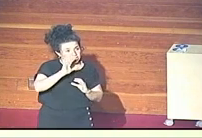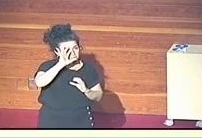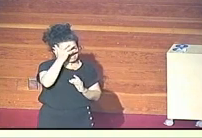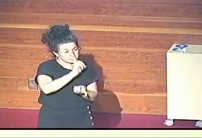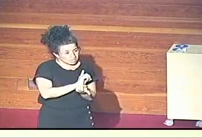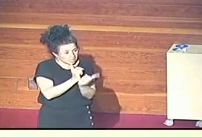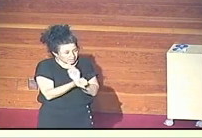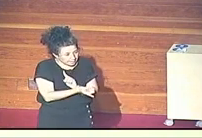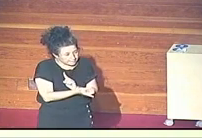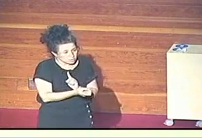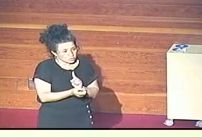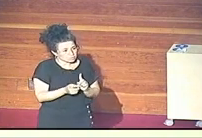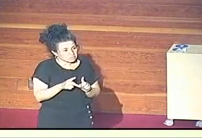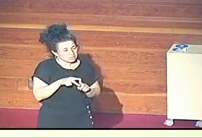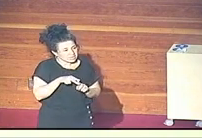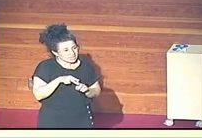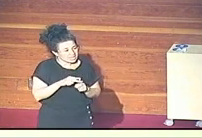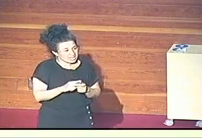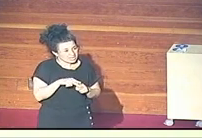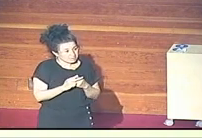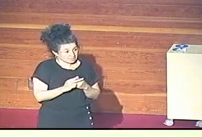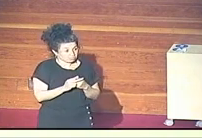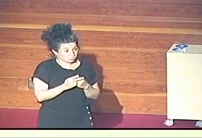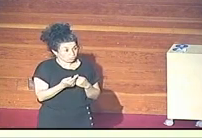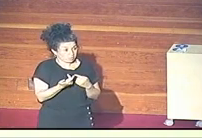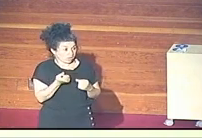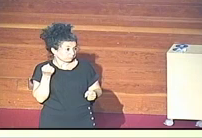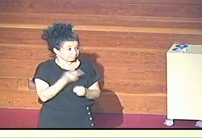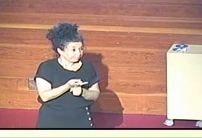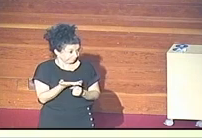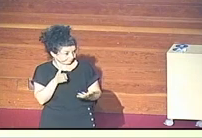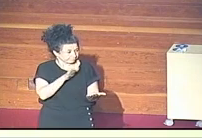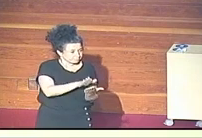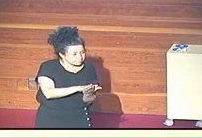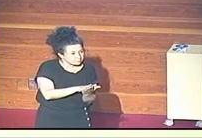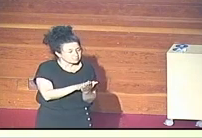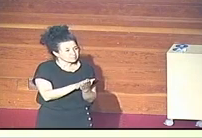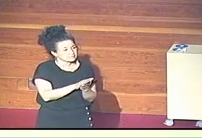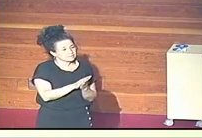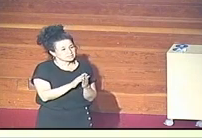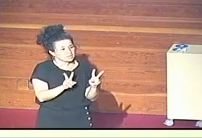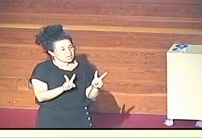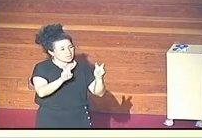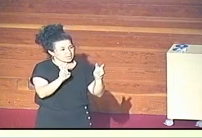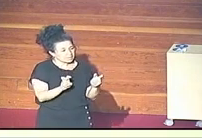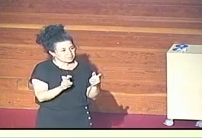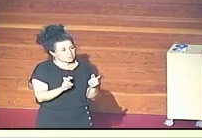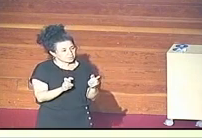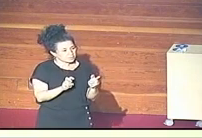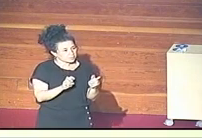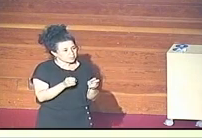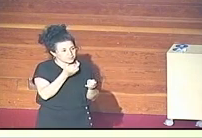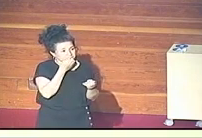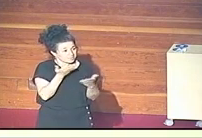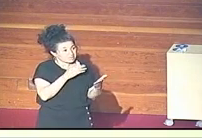herramienta ante el gran desafío y en el capítulo que escriben los profesores bienvenidos león y maría del carmen erviti